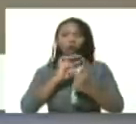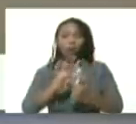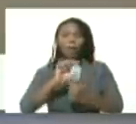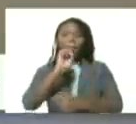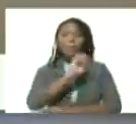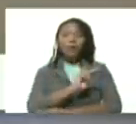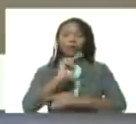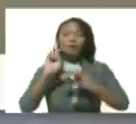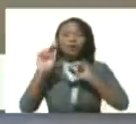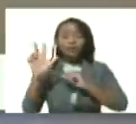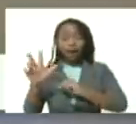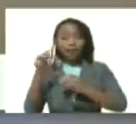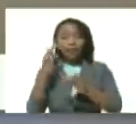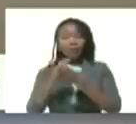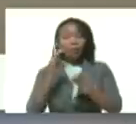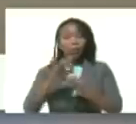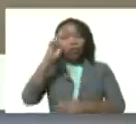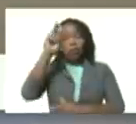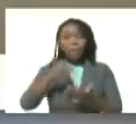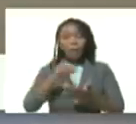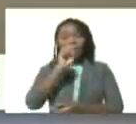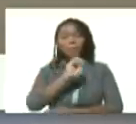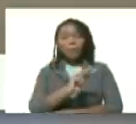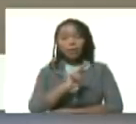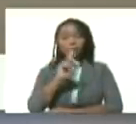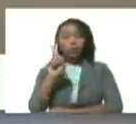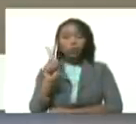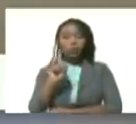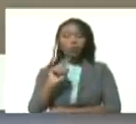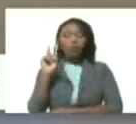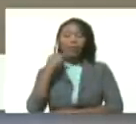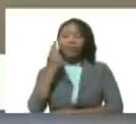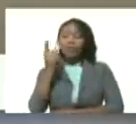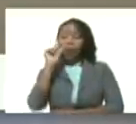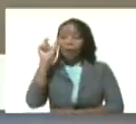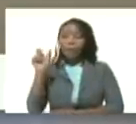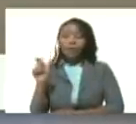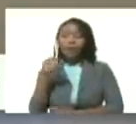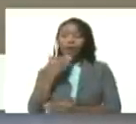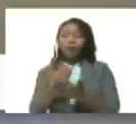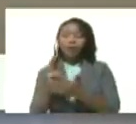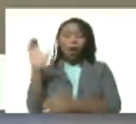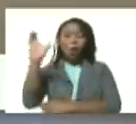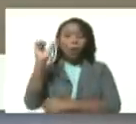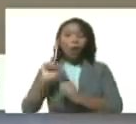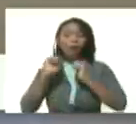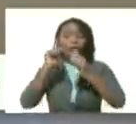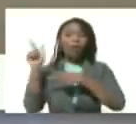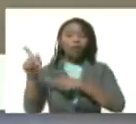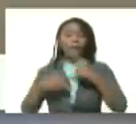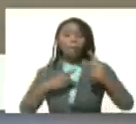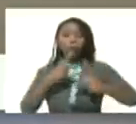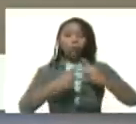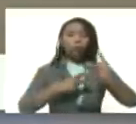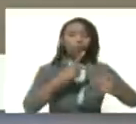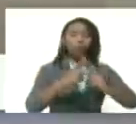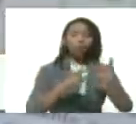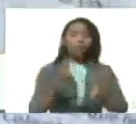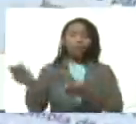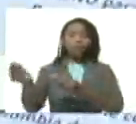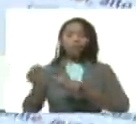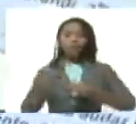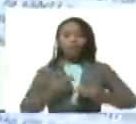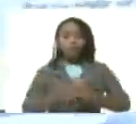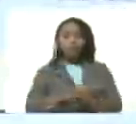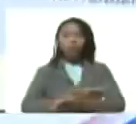23 de septiembre del 2021, dice Filippo Grandi, agradezco a Colombia por haber iniciado este proceso de entregar